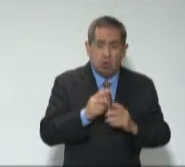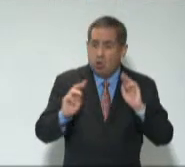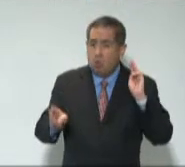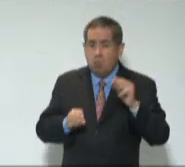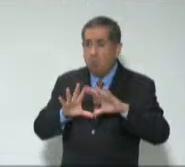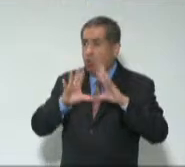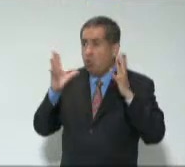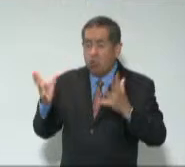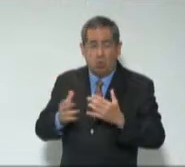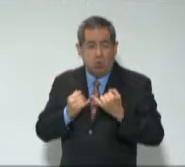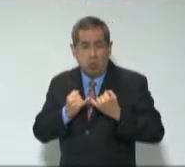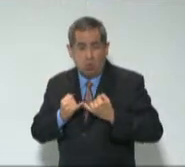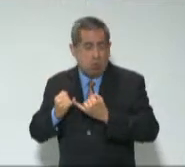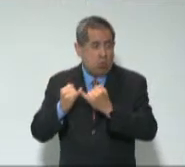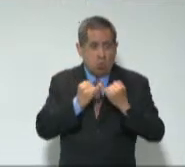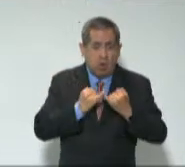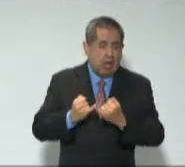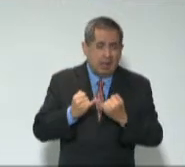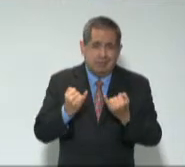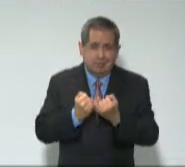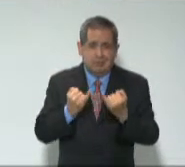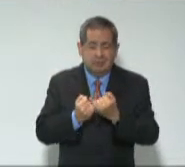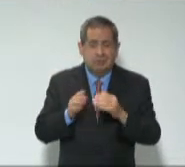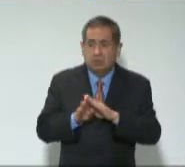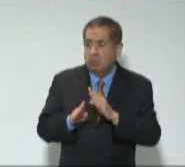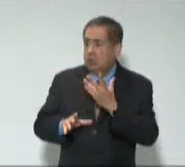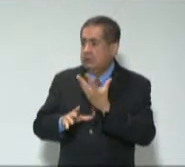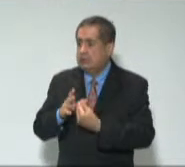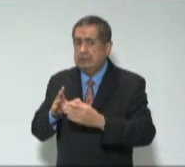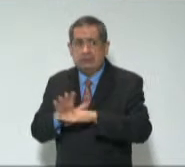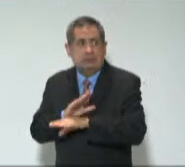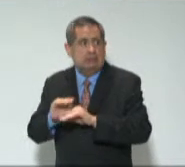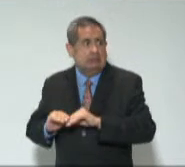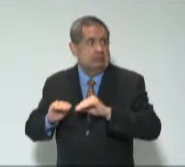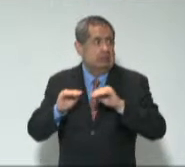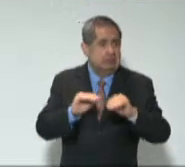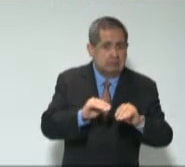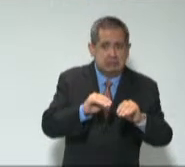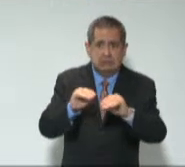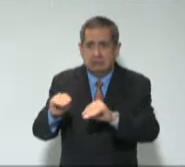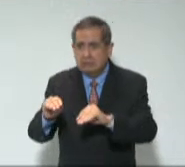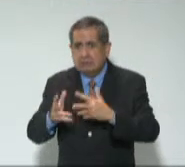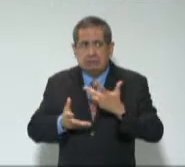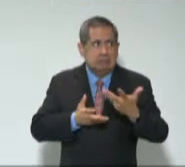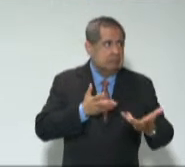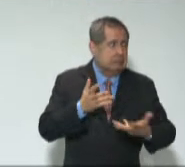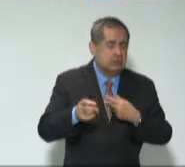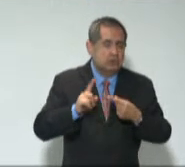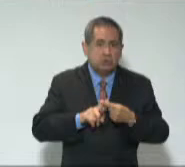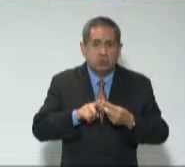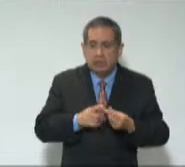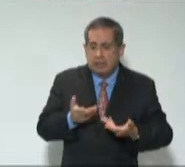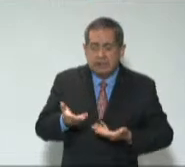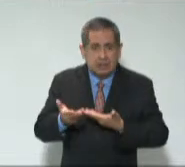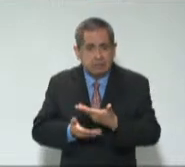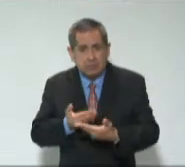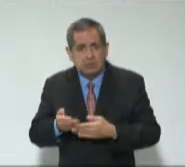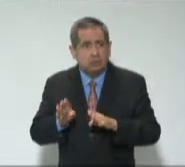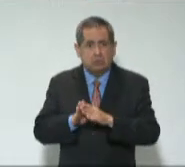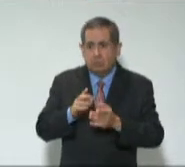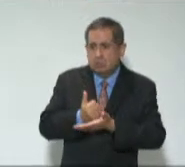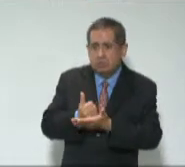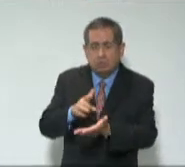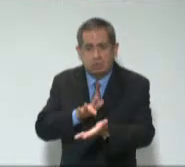justamente un doble desplazamiento tanto de la oferta de servicios por lo que ha implicado